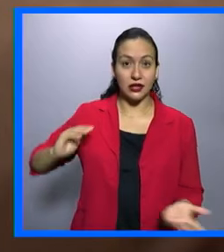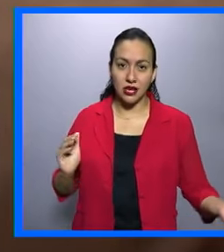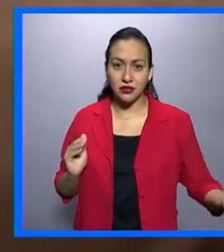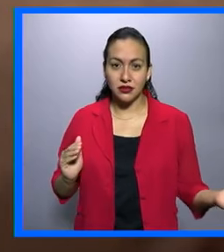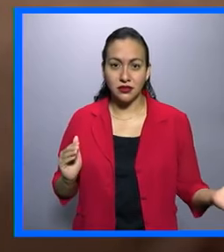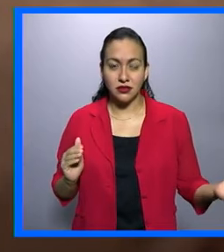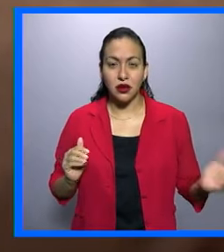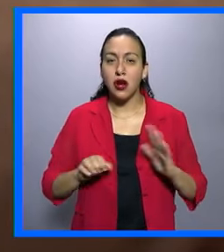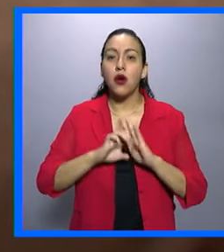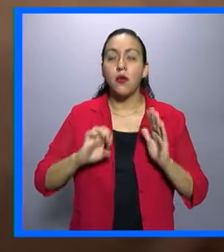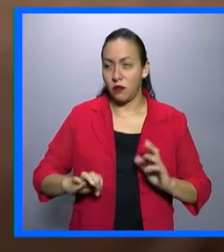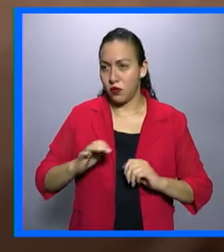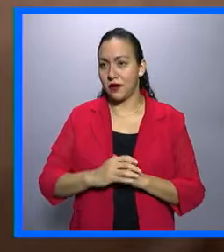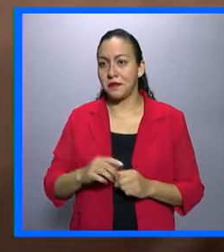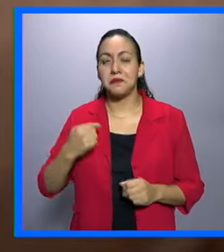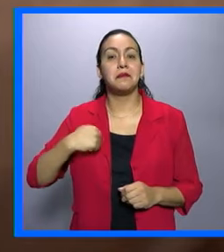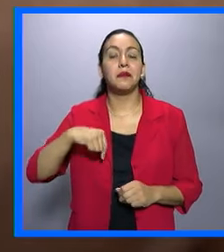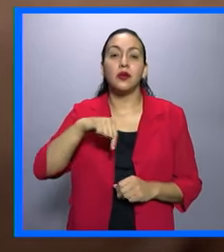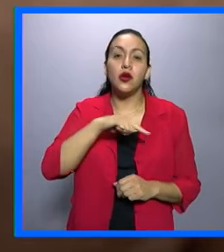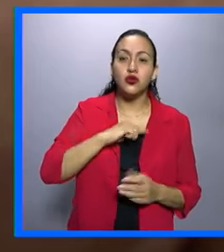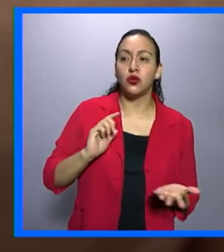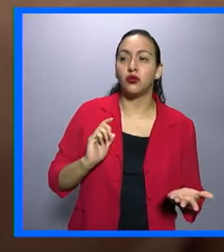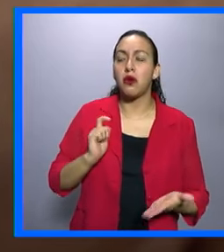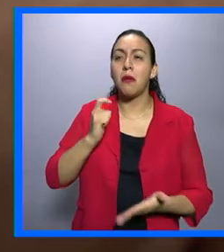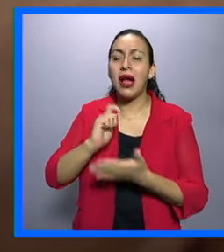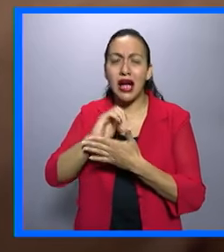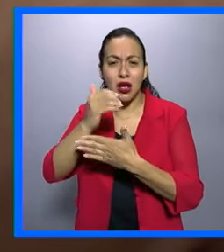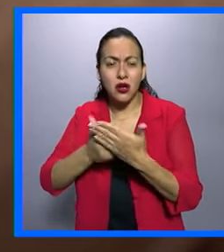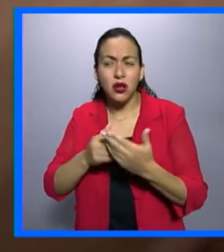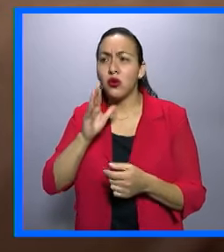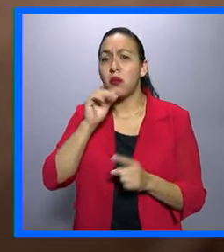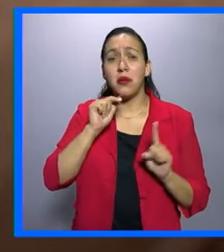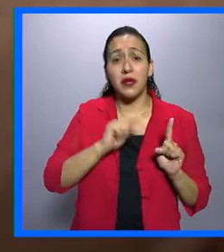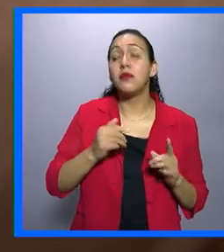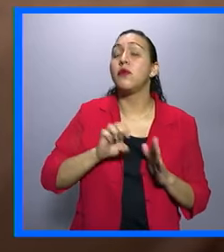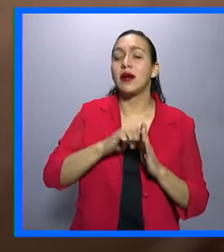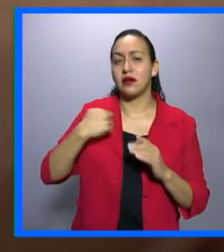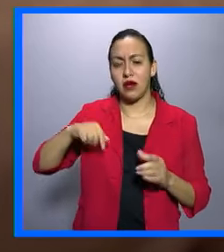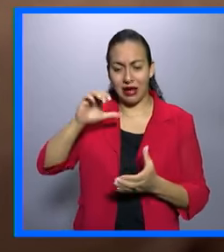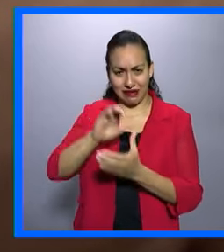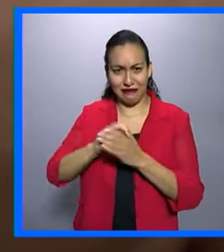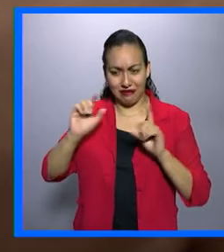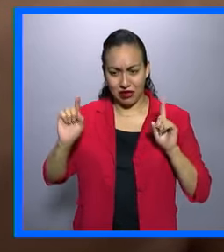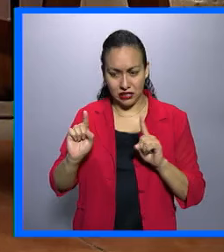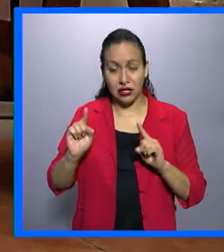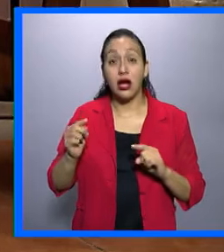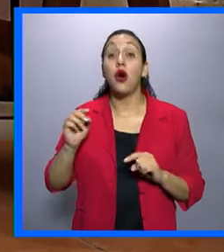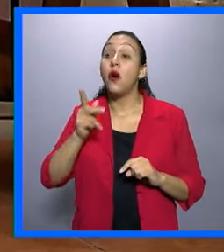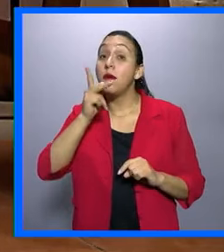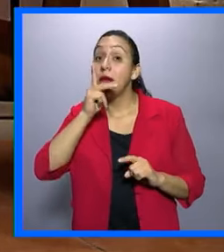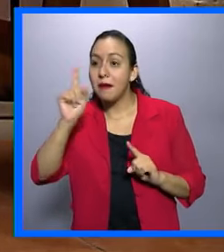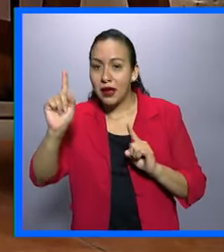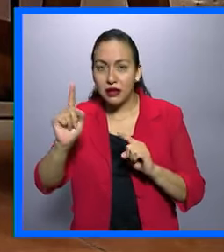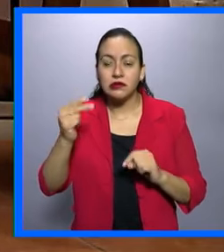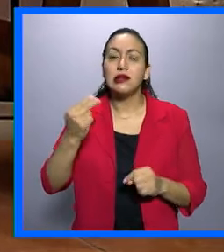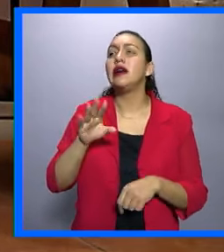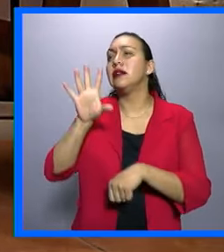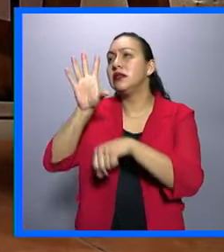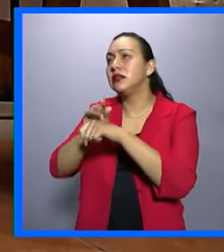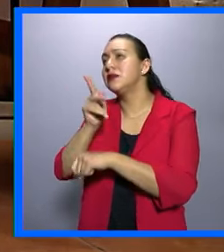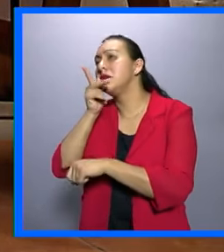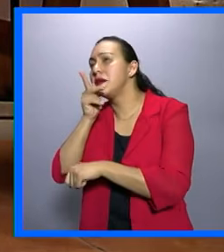no teníamos la autorización, si estábamos casados, de nuestro esposo o de nuestro padre si no estábamos casados. Es